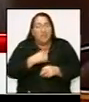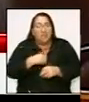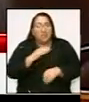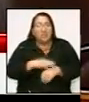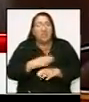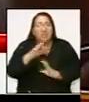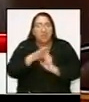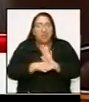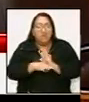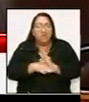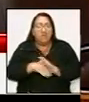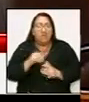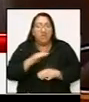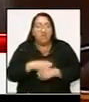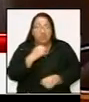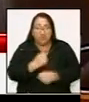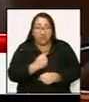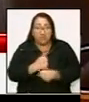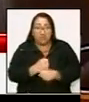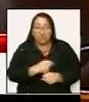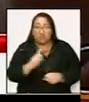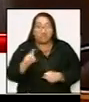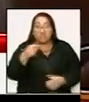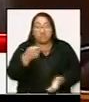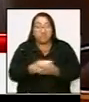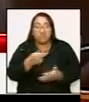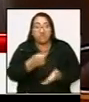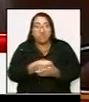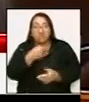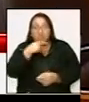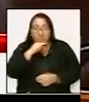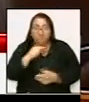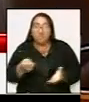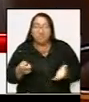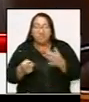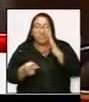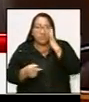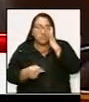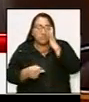para disminuir el trabajo no remunerado de las mujeres y